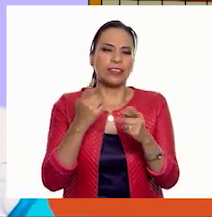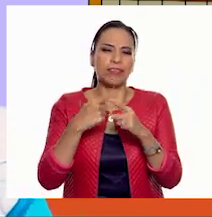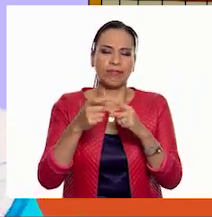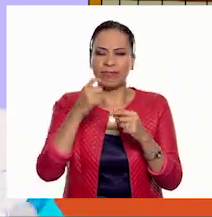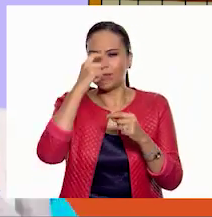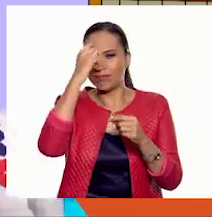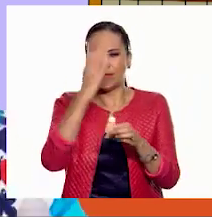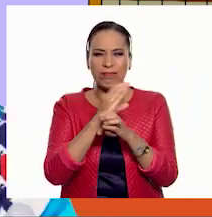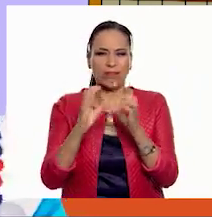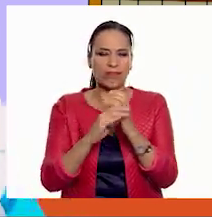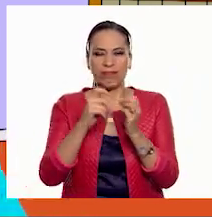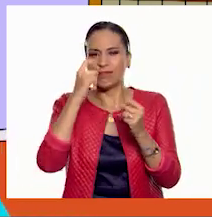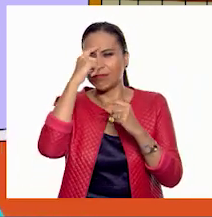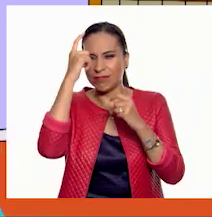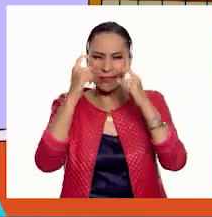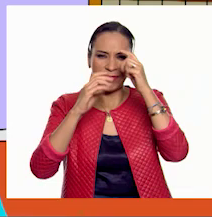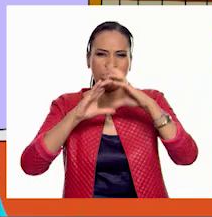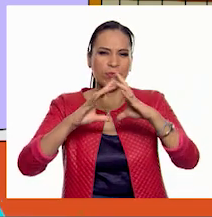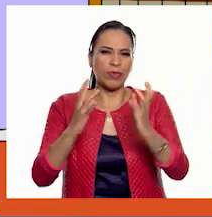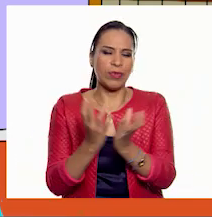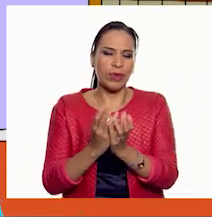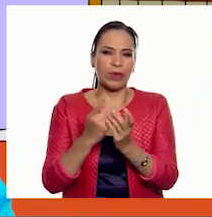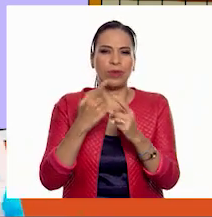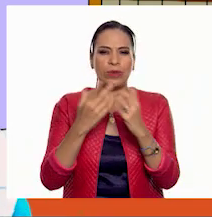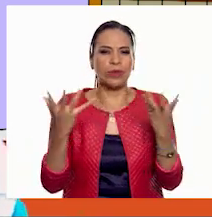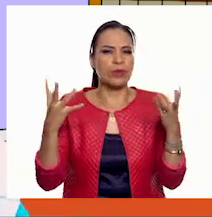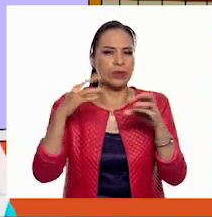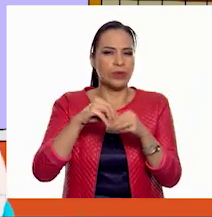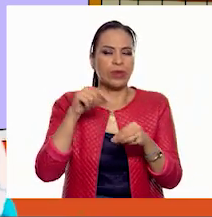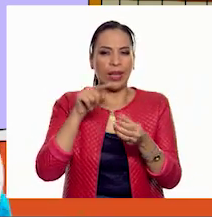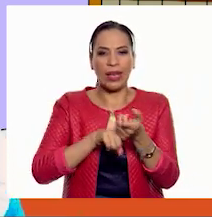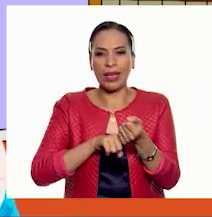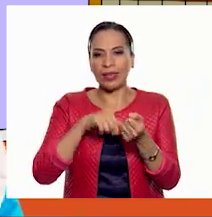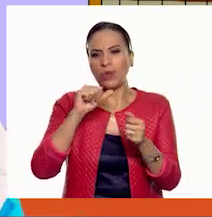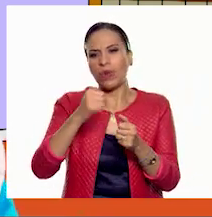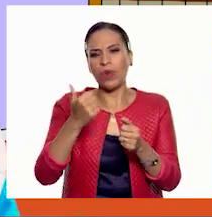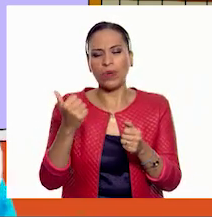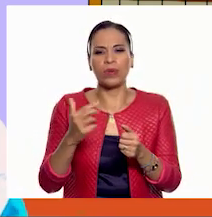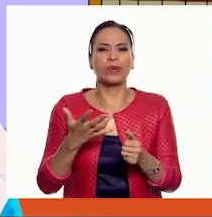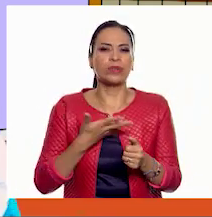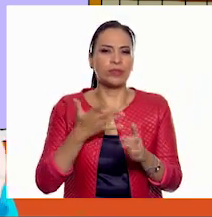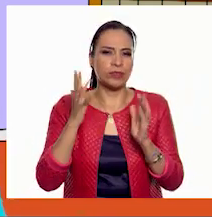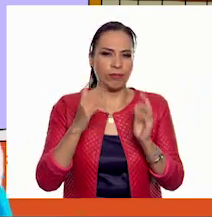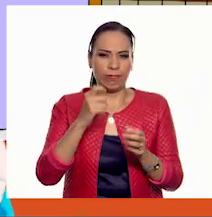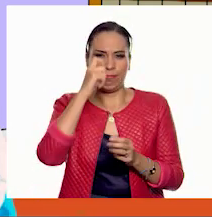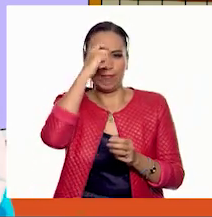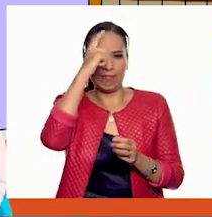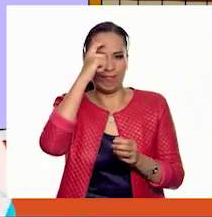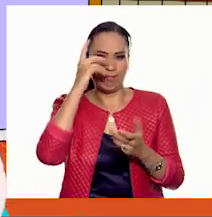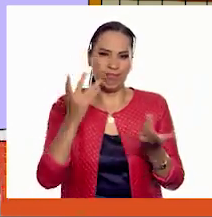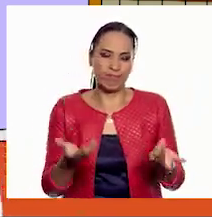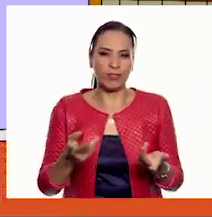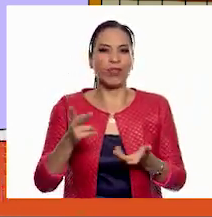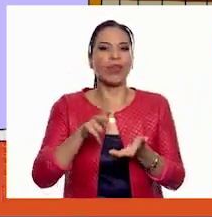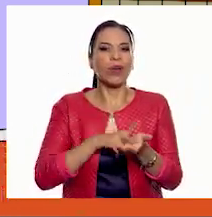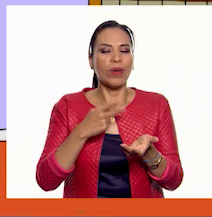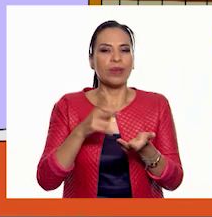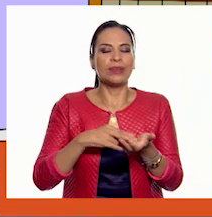ficción, inventar mundos, sumergirnos dentro de otros que ya han sido inventados, volver